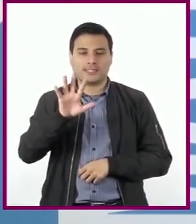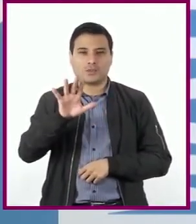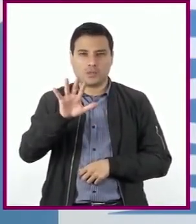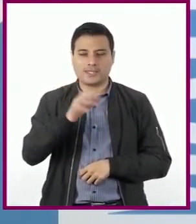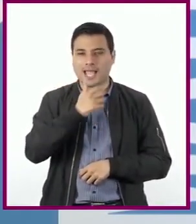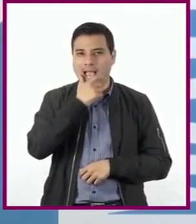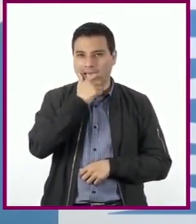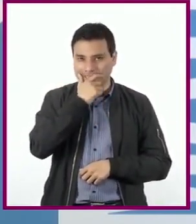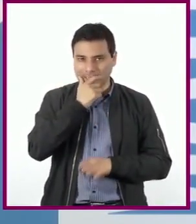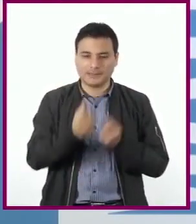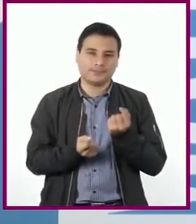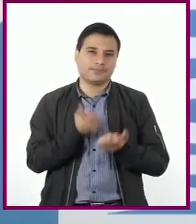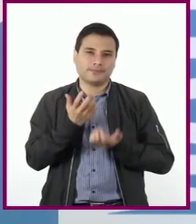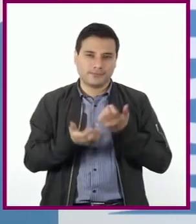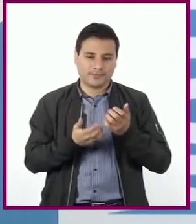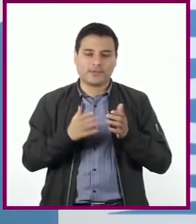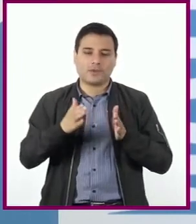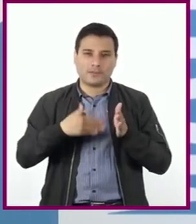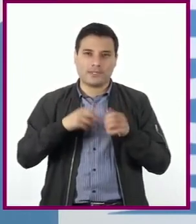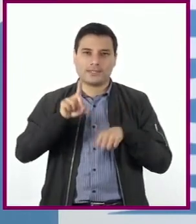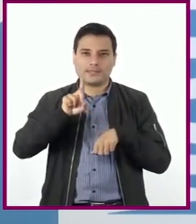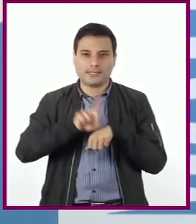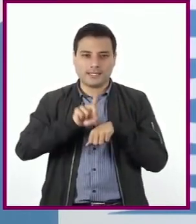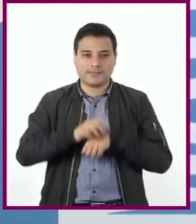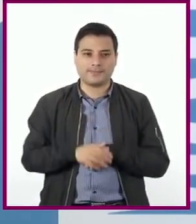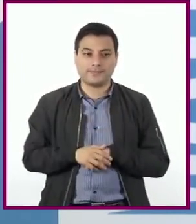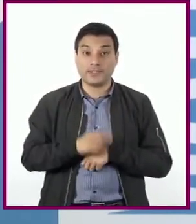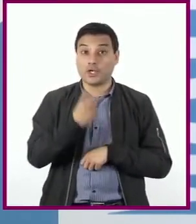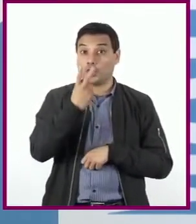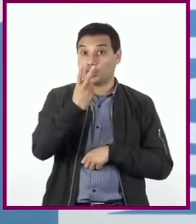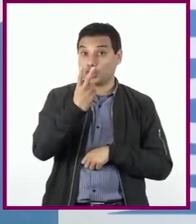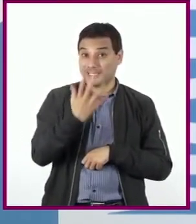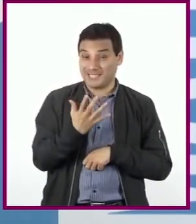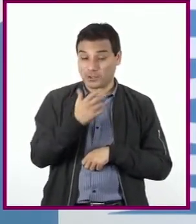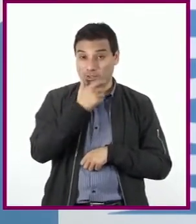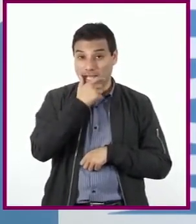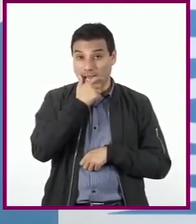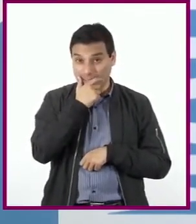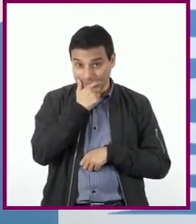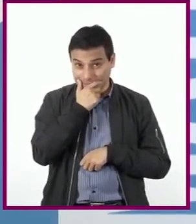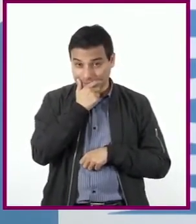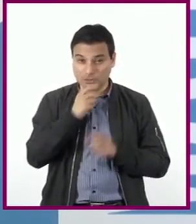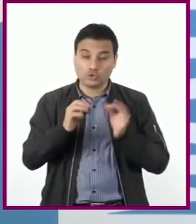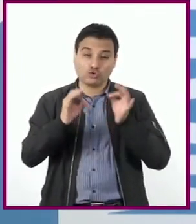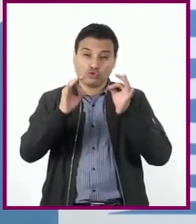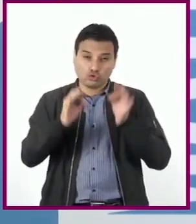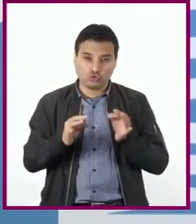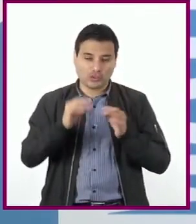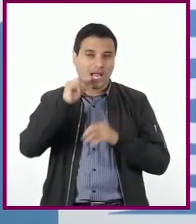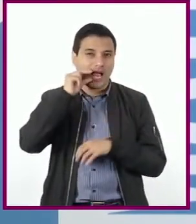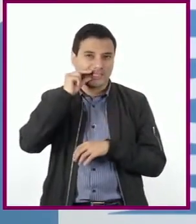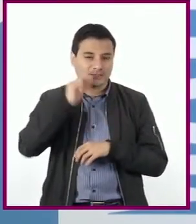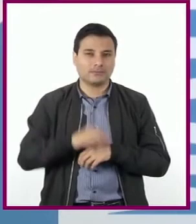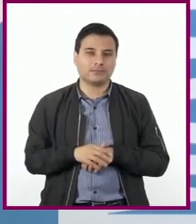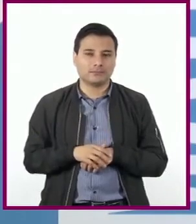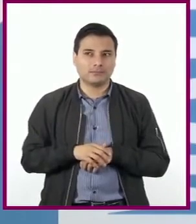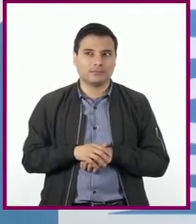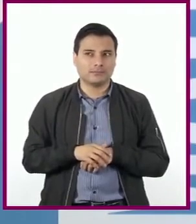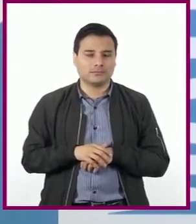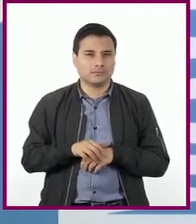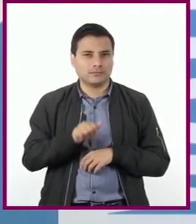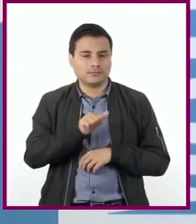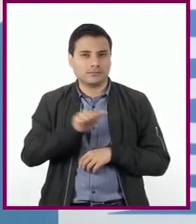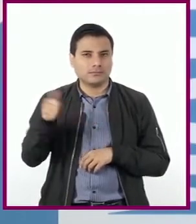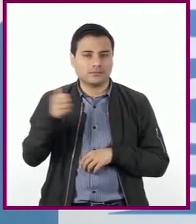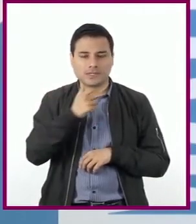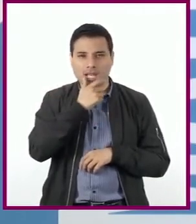galletas al día. Si 2/5 de las galletas que se hornean son de sabor nuez, ¿cuántas piezas de